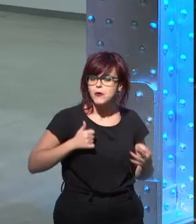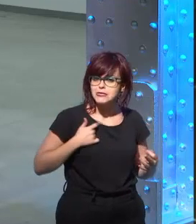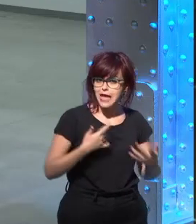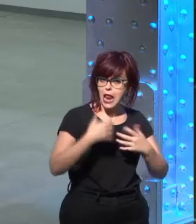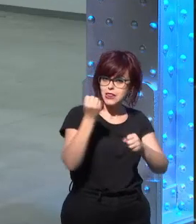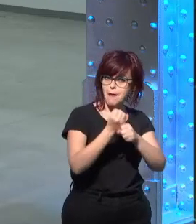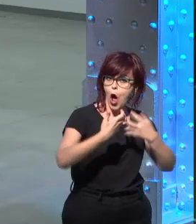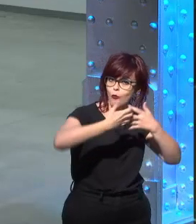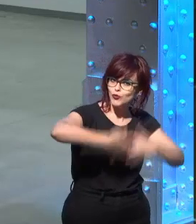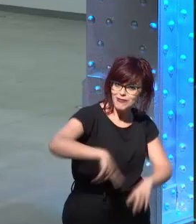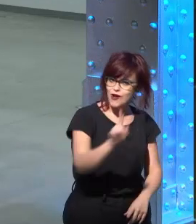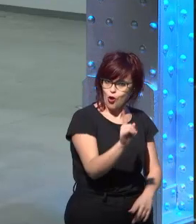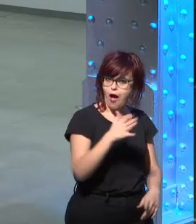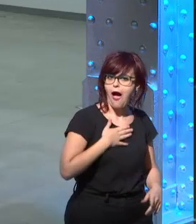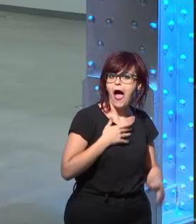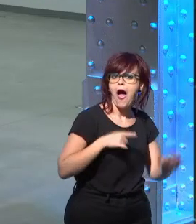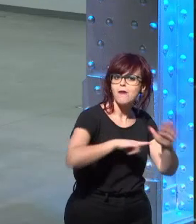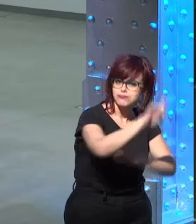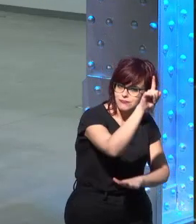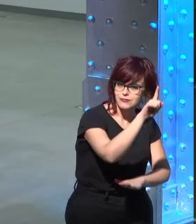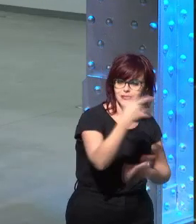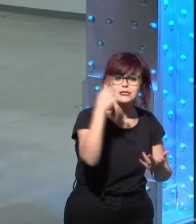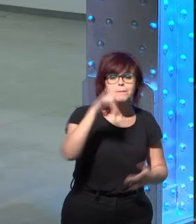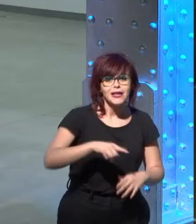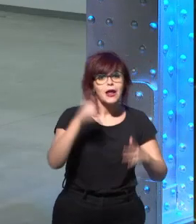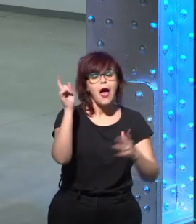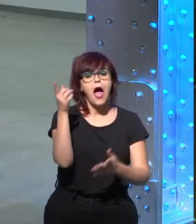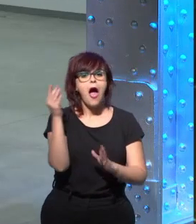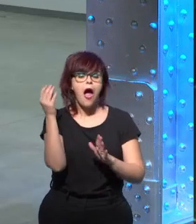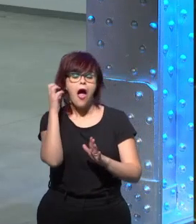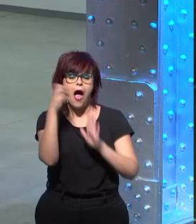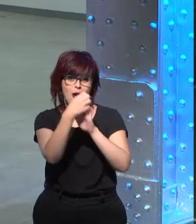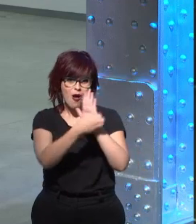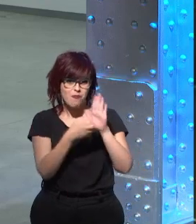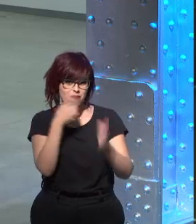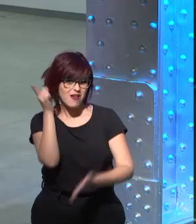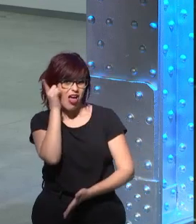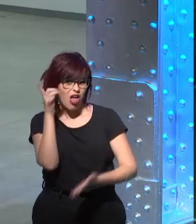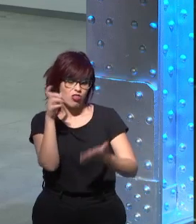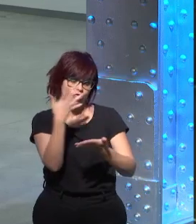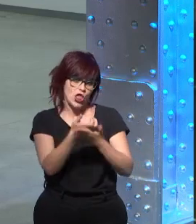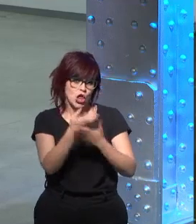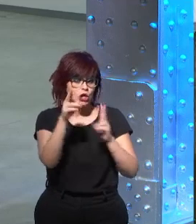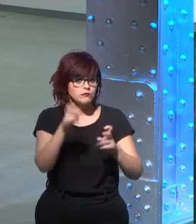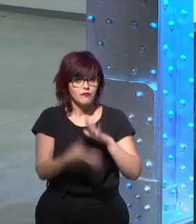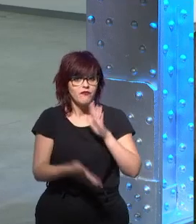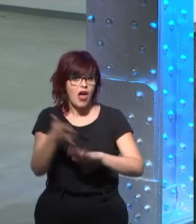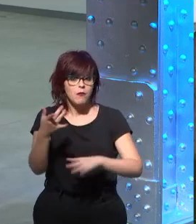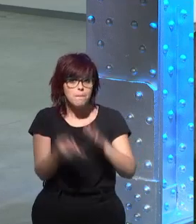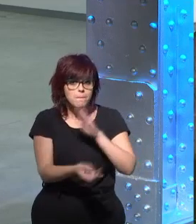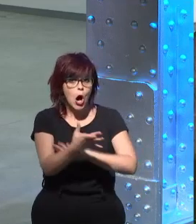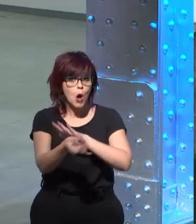Hay que seguir aprendiendo constantemente, van saliendo nuevas aplicaciones, constantemente estamos utilizando